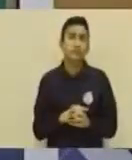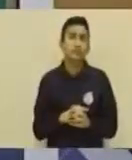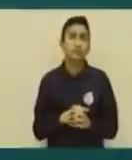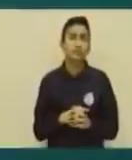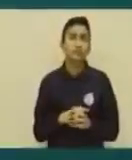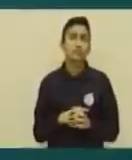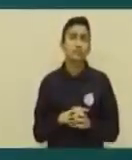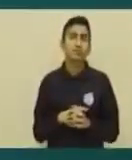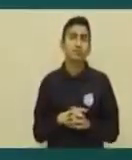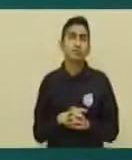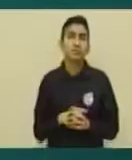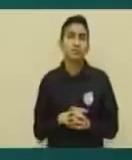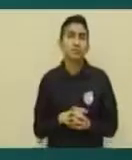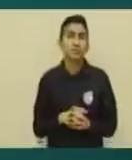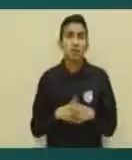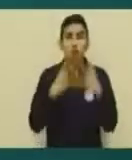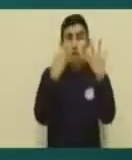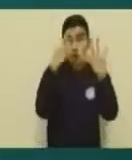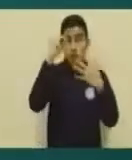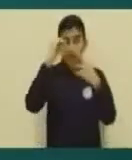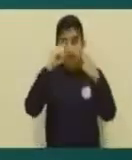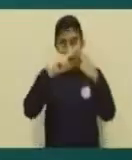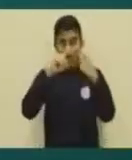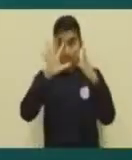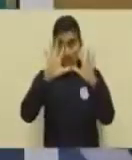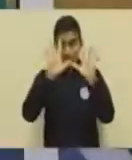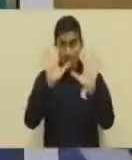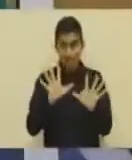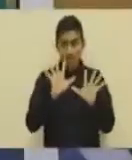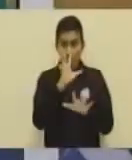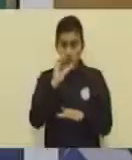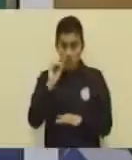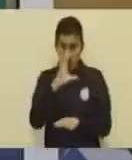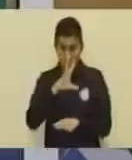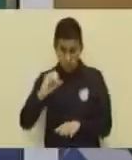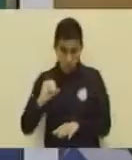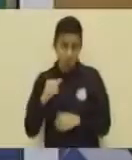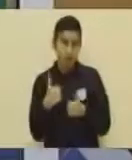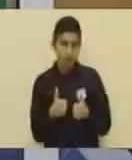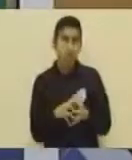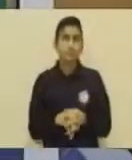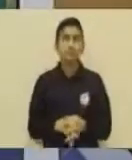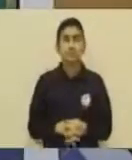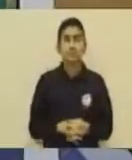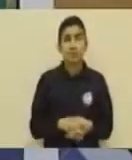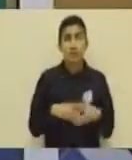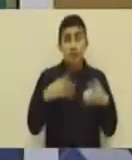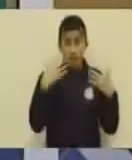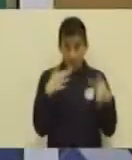primer tirador: 80, 10, 10, 50 y 50, ¿sí? Y